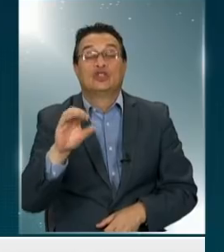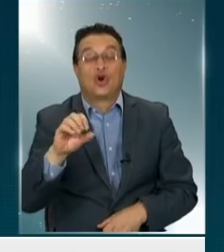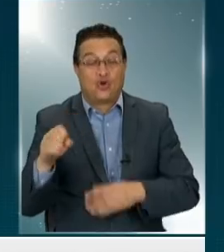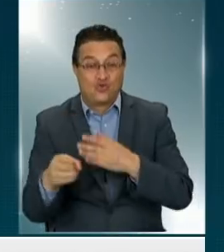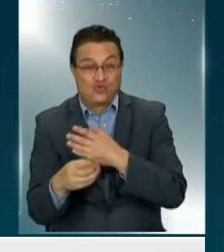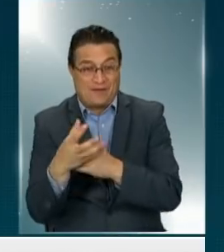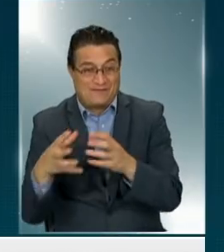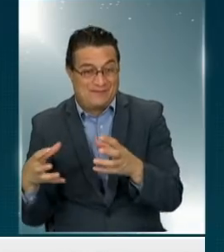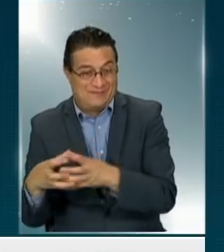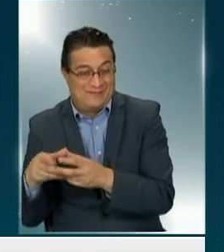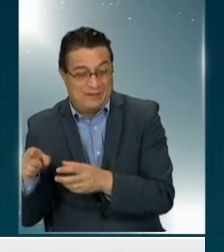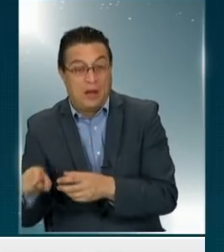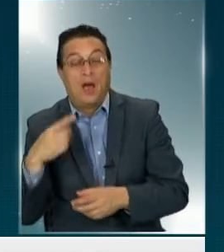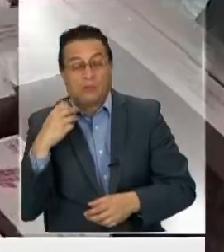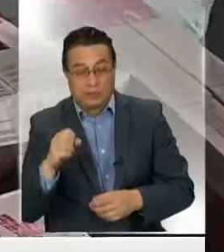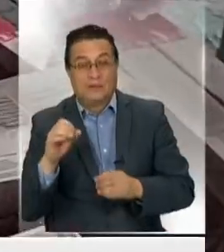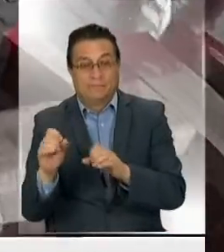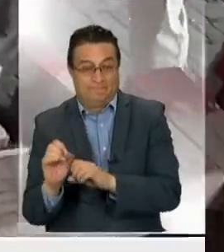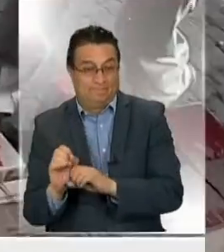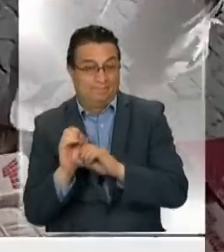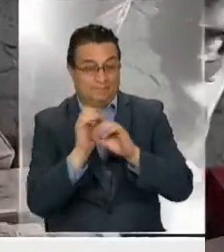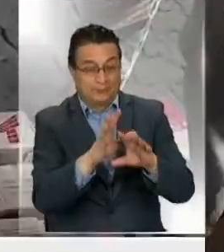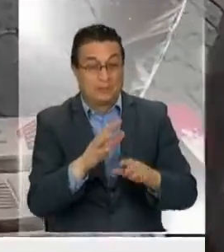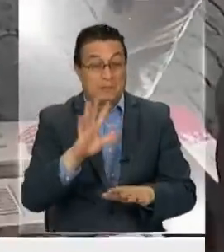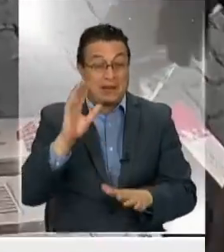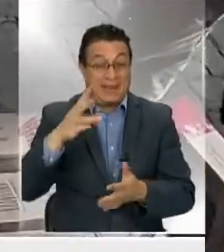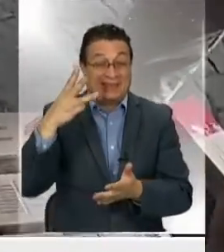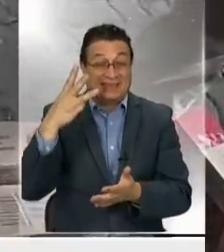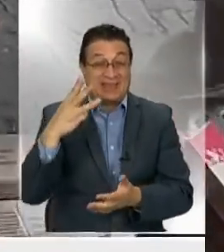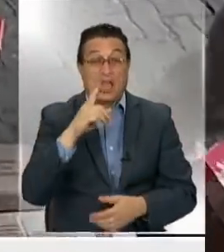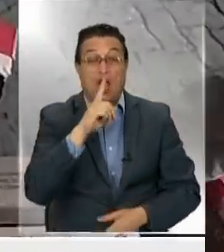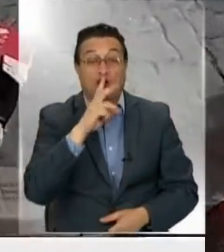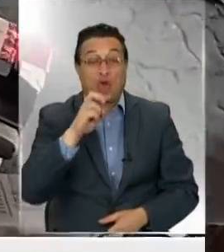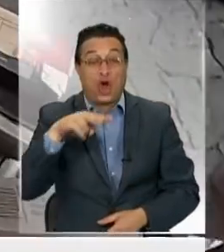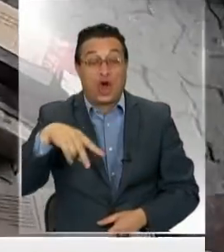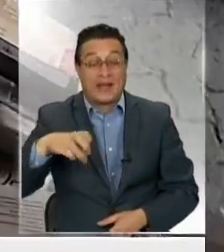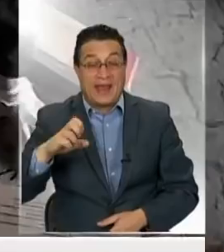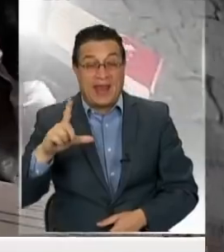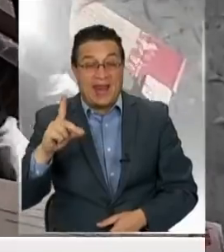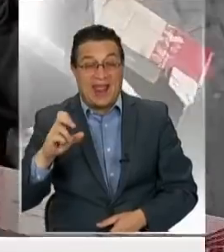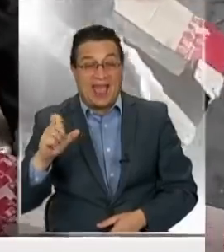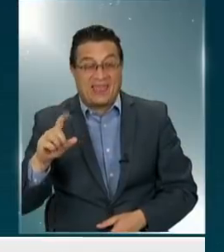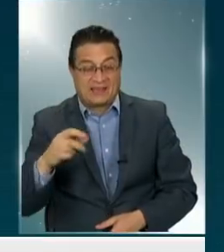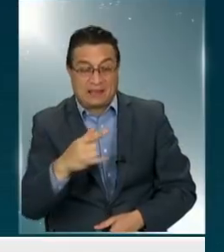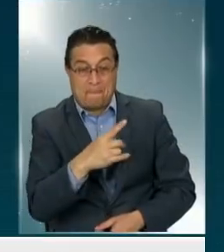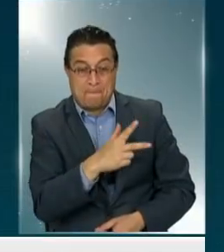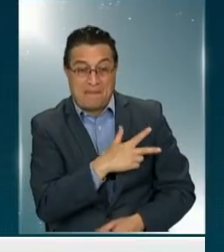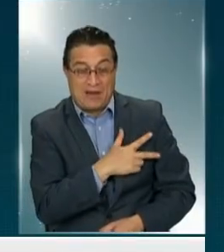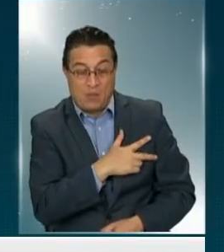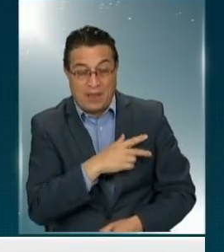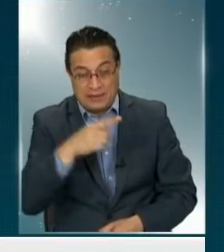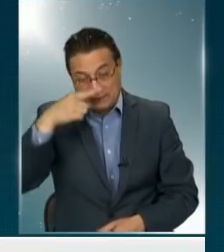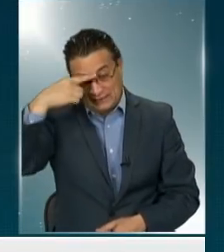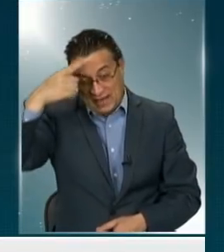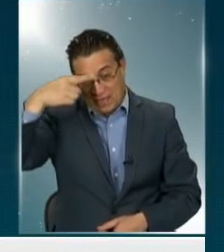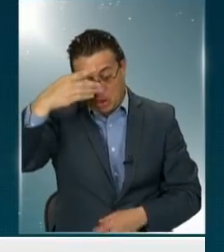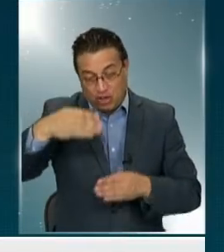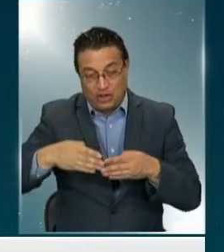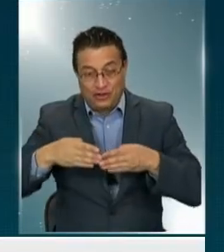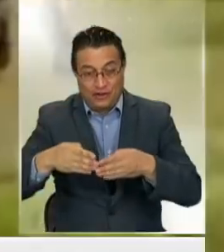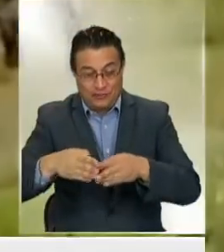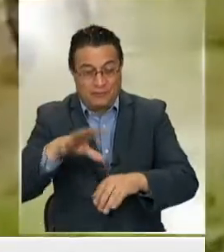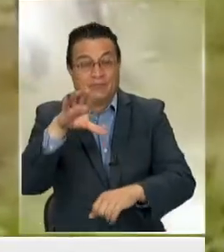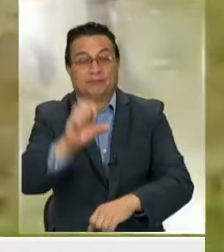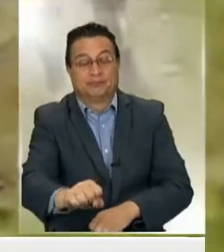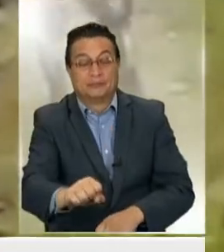investiga si habría estado detrás del envío de las más de 3 toneladas de marihuana incautada en el puerto de San Antonio, pareciera expandirse a diversos